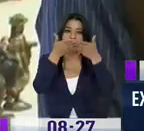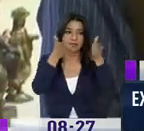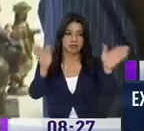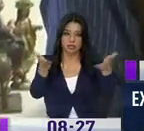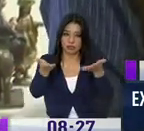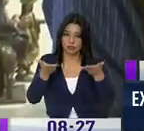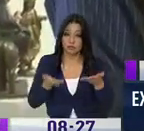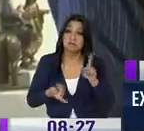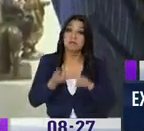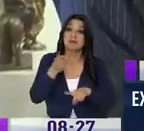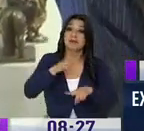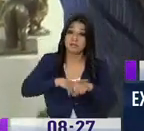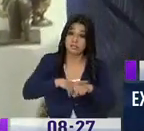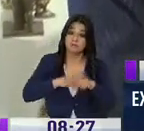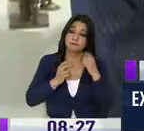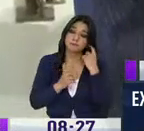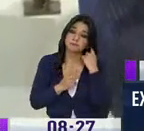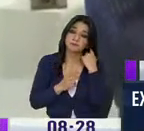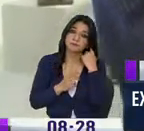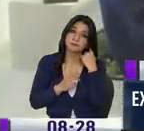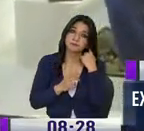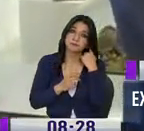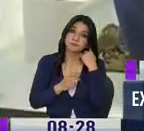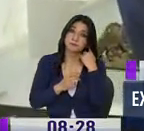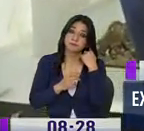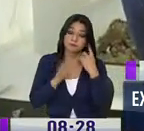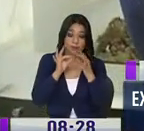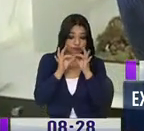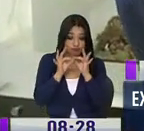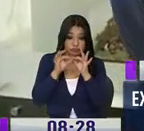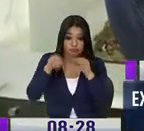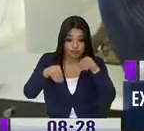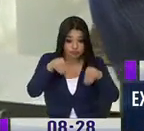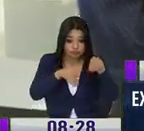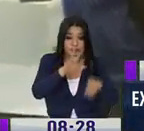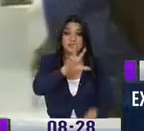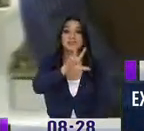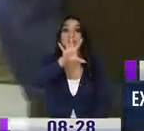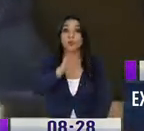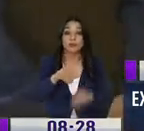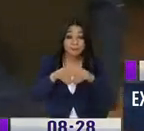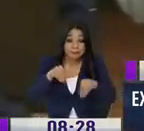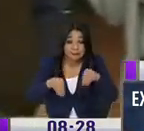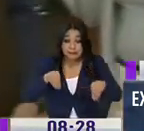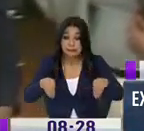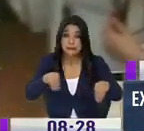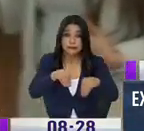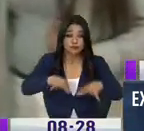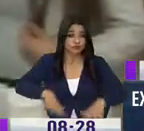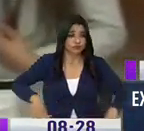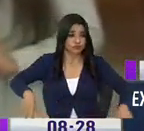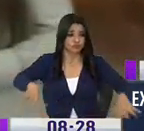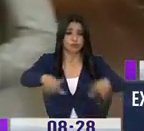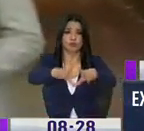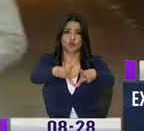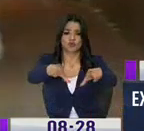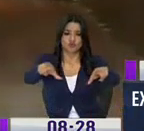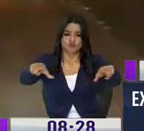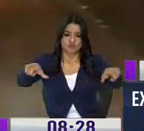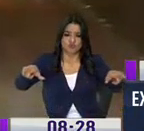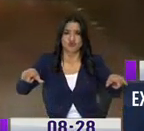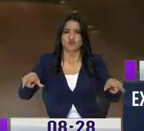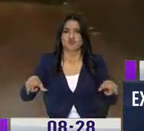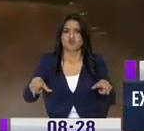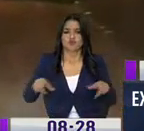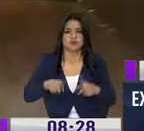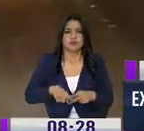se abre por primera vez. Es una colección de más de 350 piezas de un gran valor